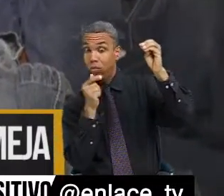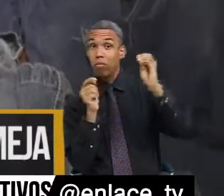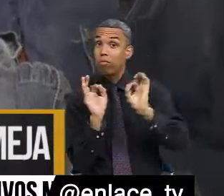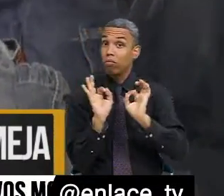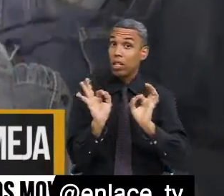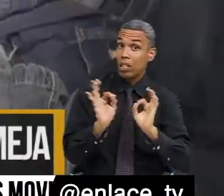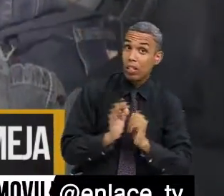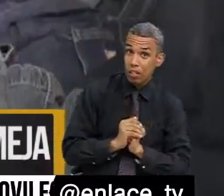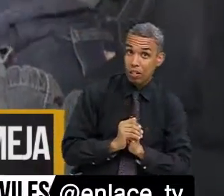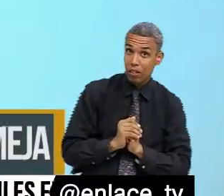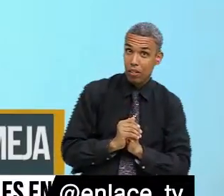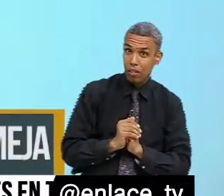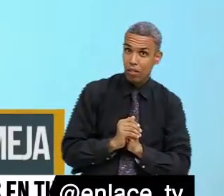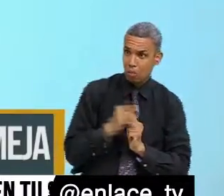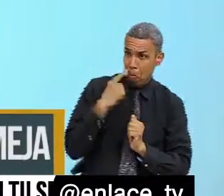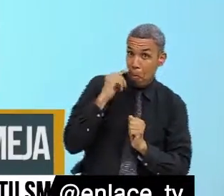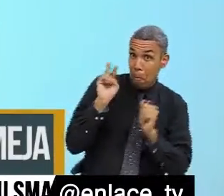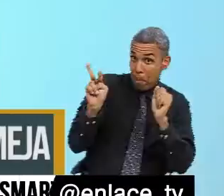saco